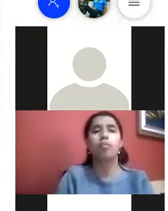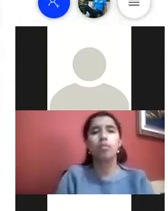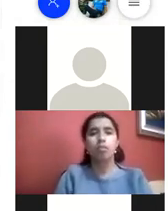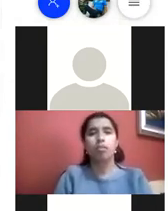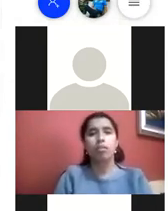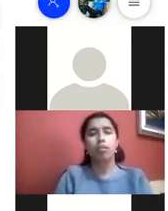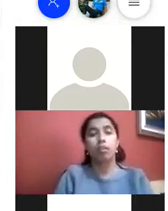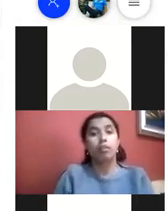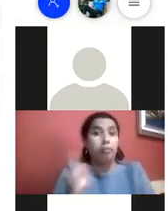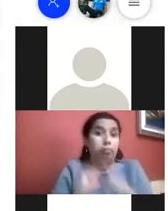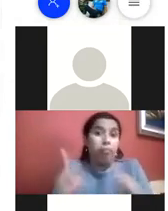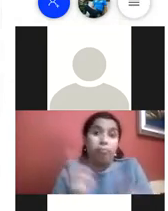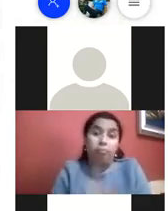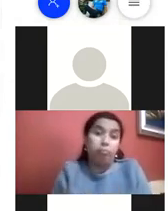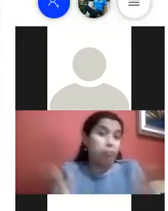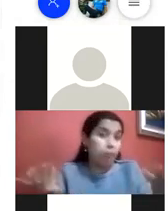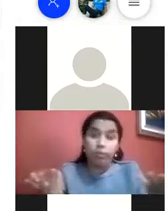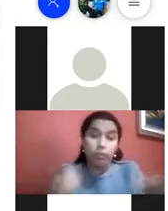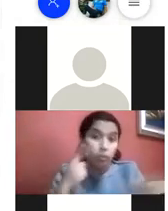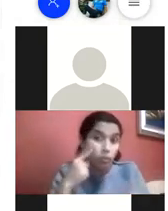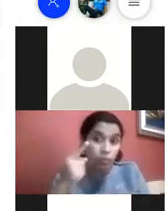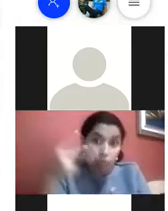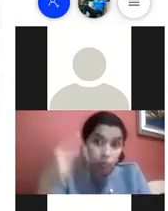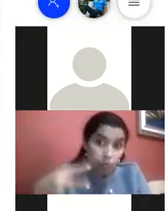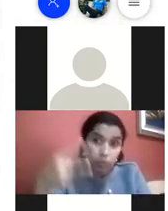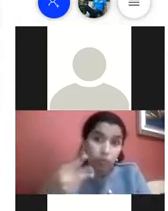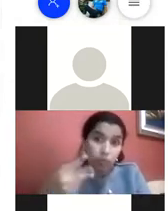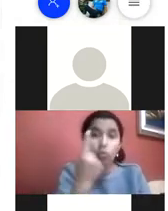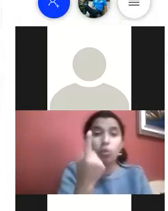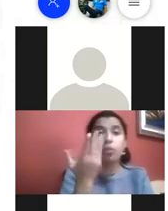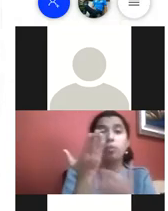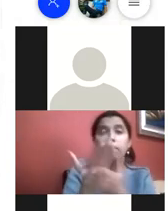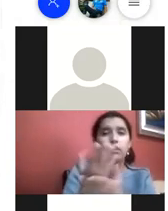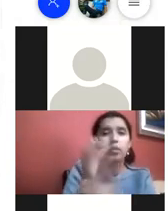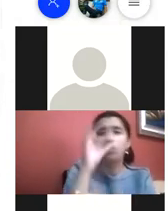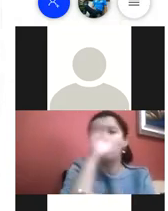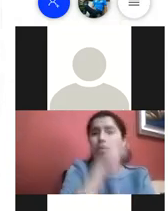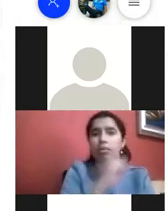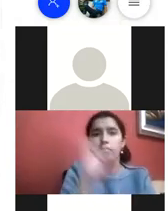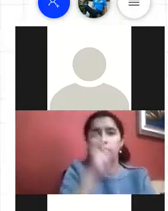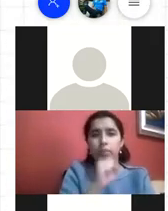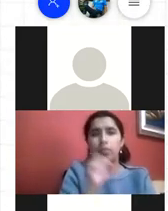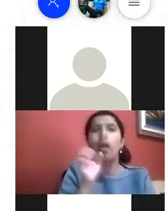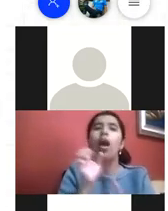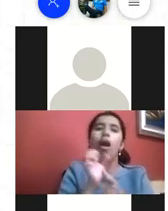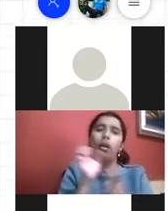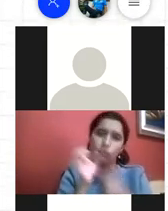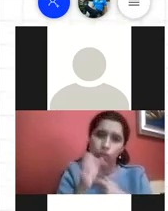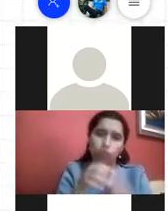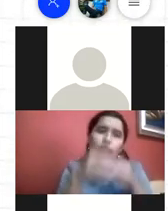Pero si no le, si no hemos visto, o si le pido uno que no hemos visto, ahí sí toca hacerlo en el